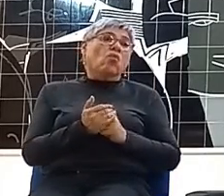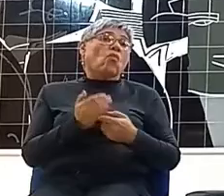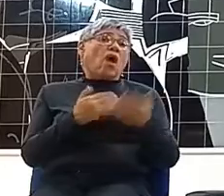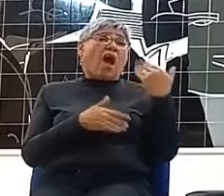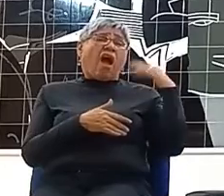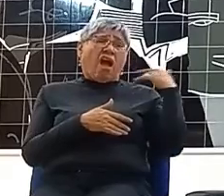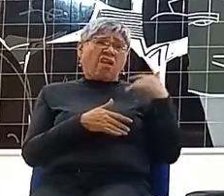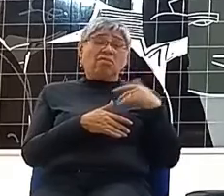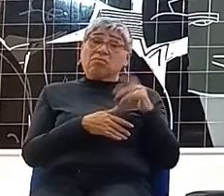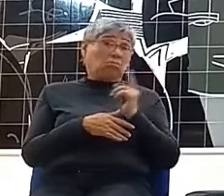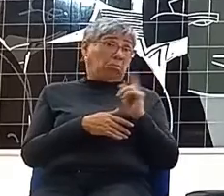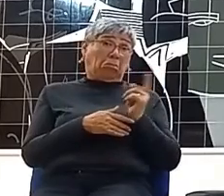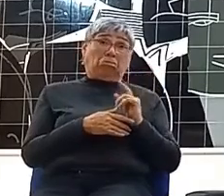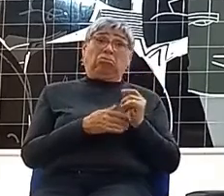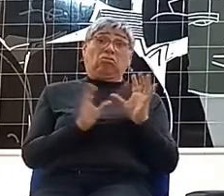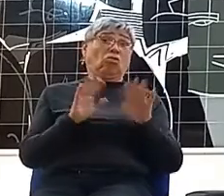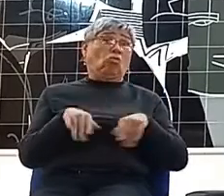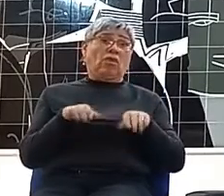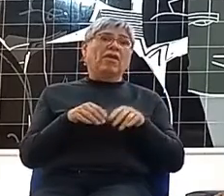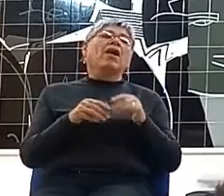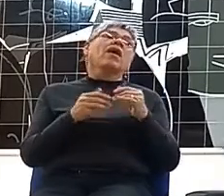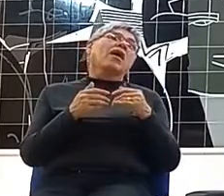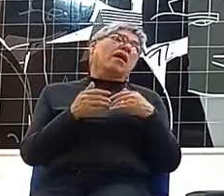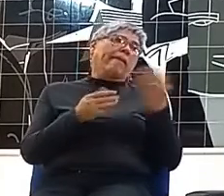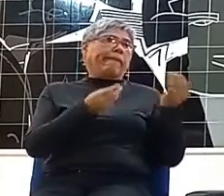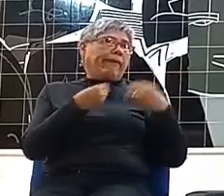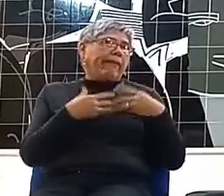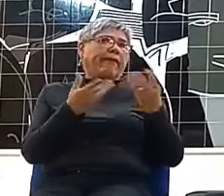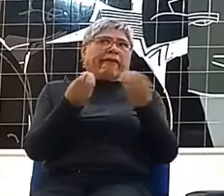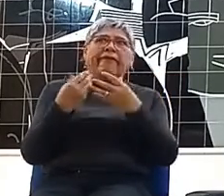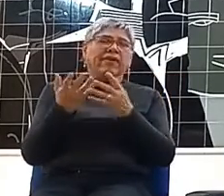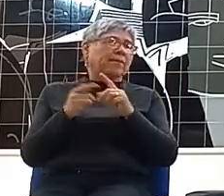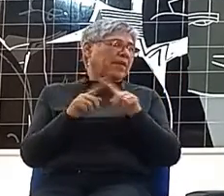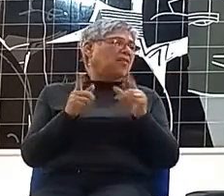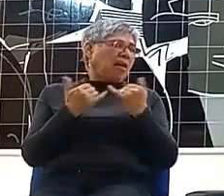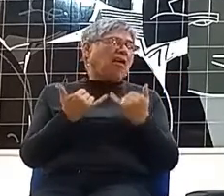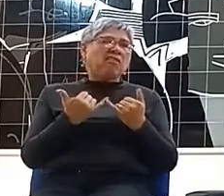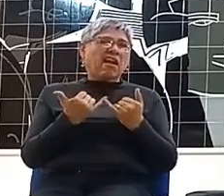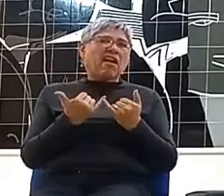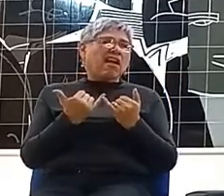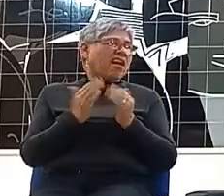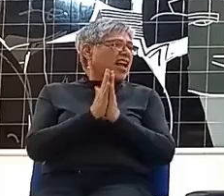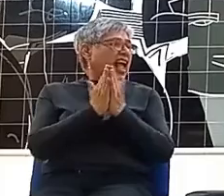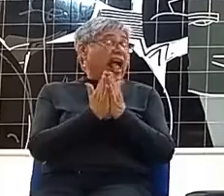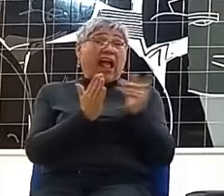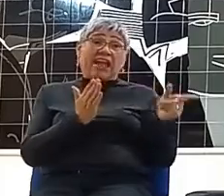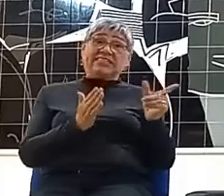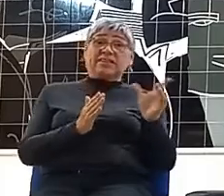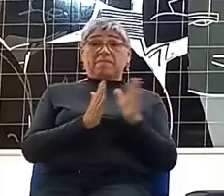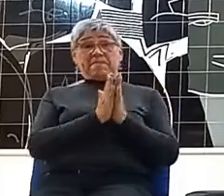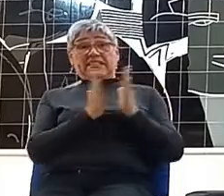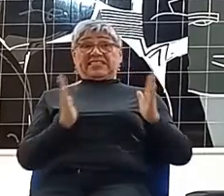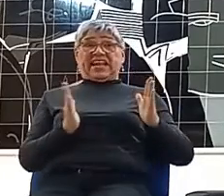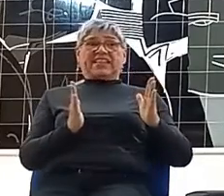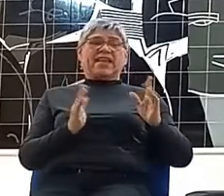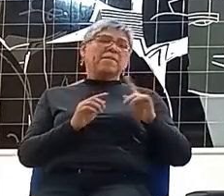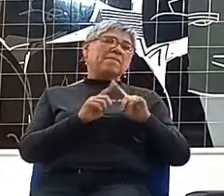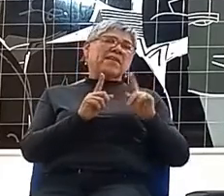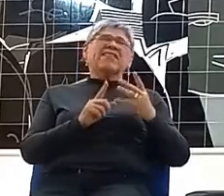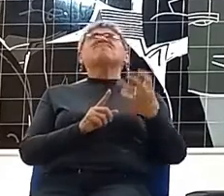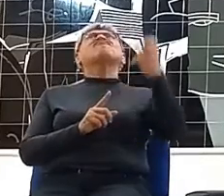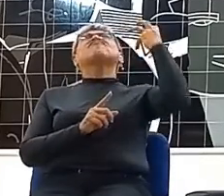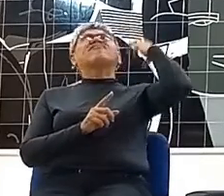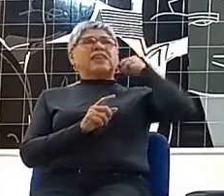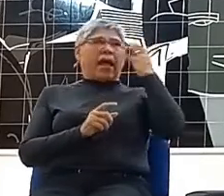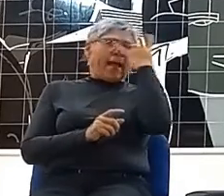como Ernest Hemingway hicieron muy famosas, porque eran como libretas. Estas son ya más grandes, ya no son tan hermosas como